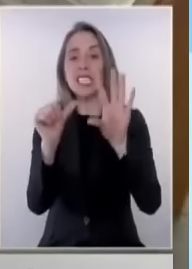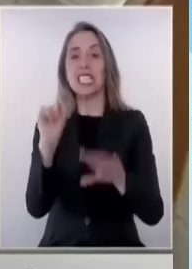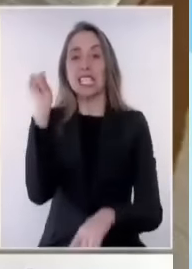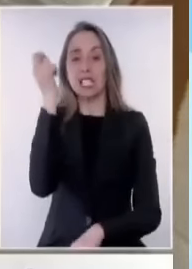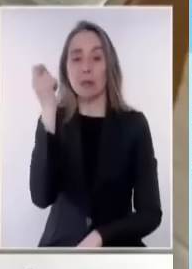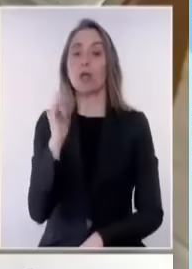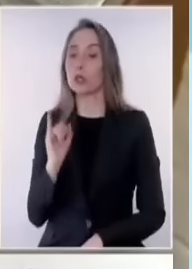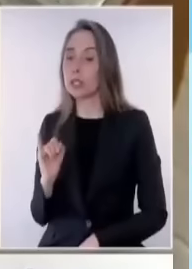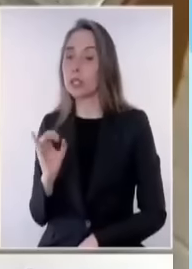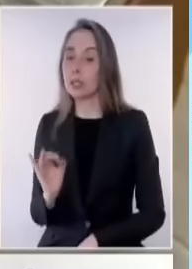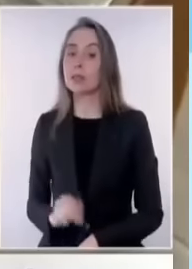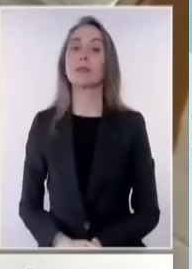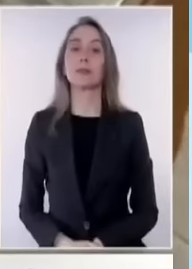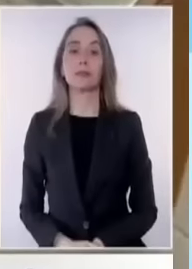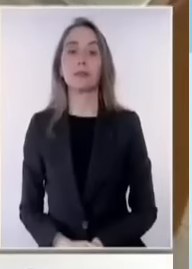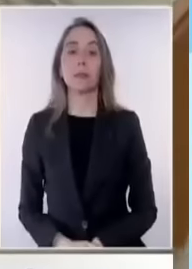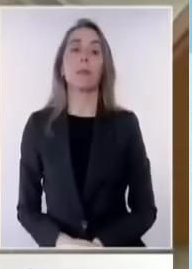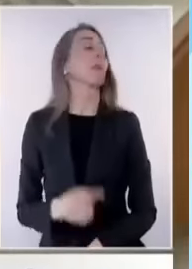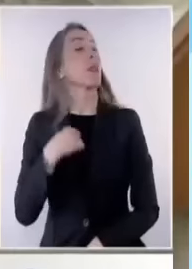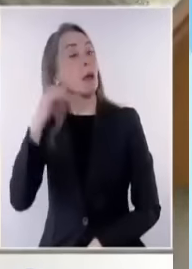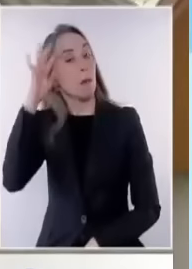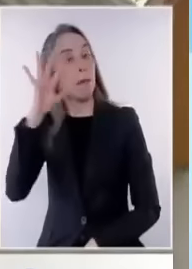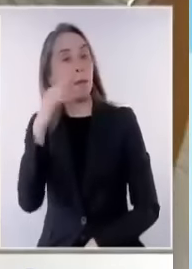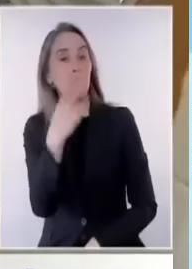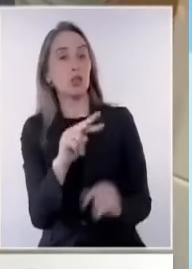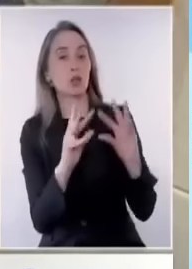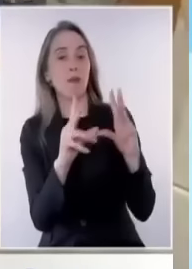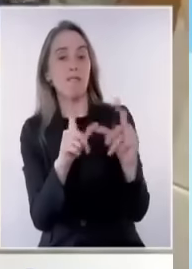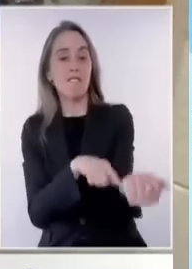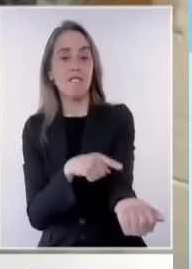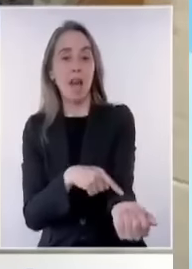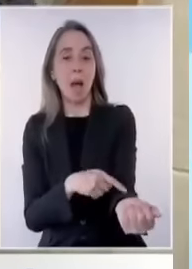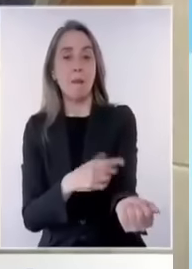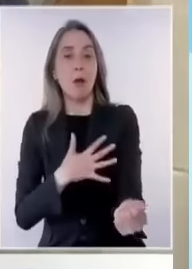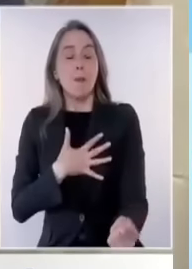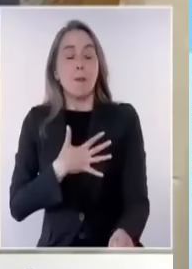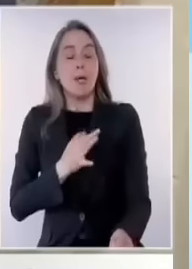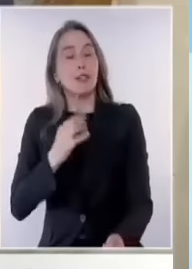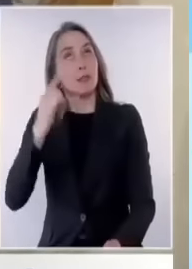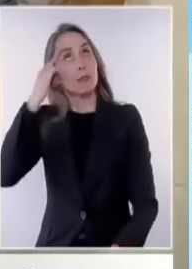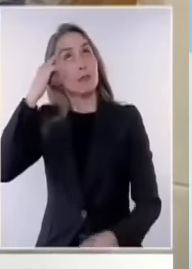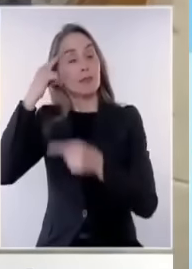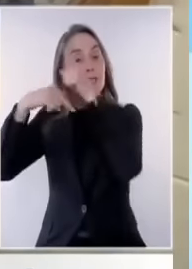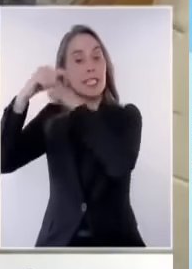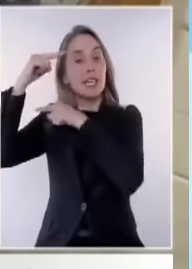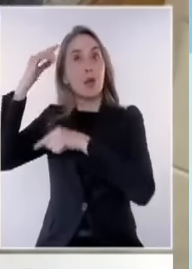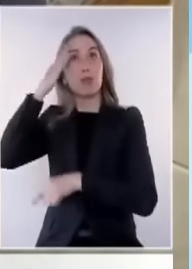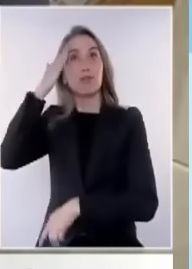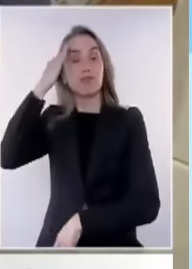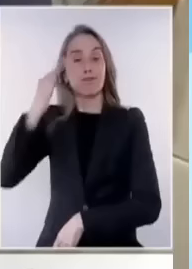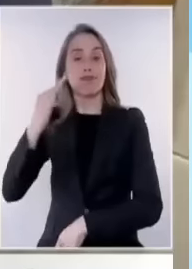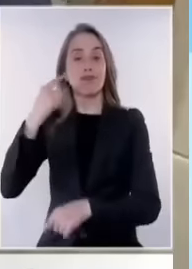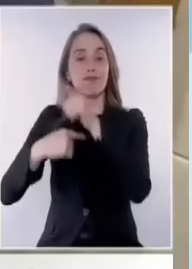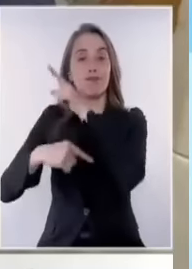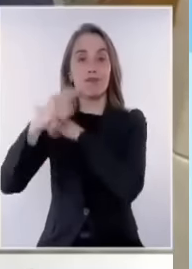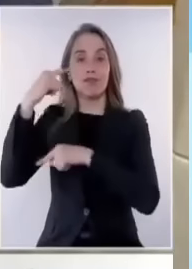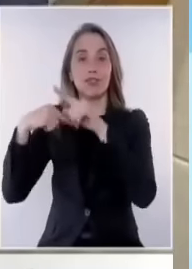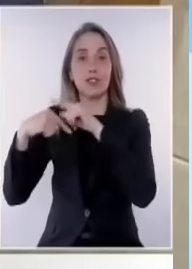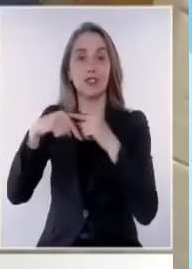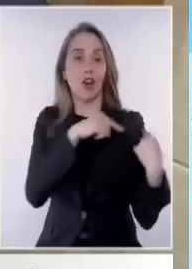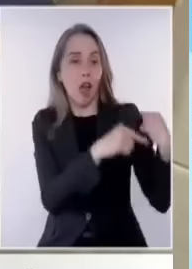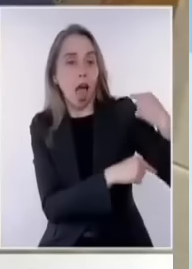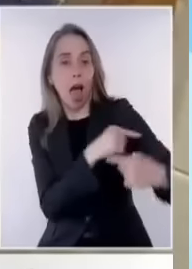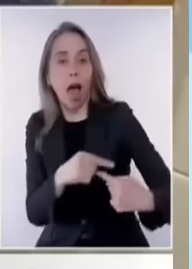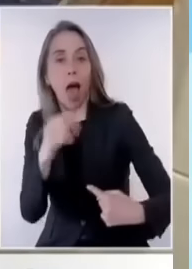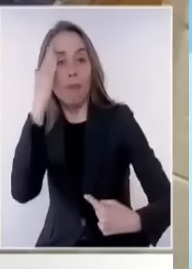época. Y me imagino que en tu familia estaba muy asentado el mito, o sea, no el mito, sino la historia